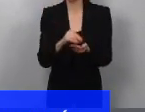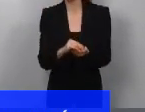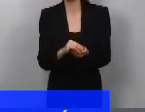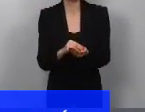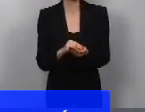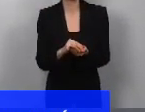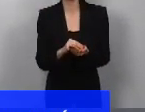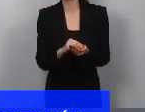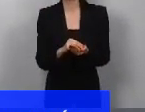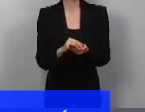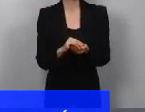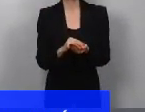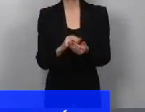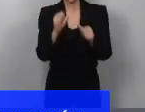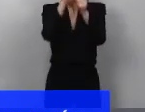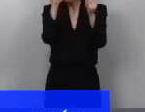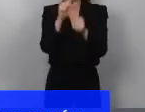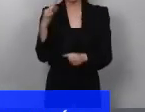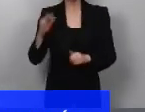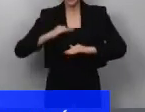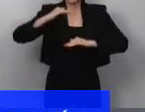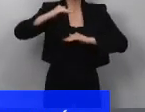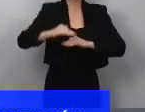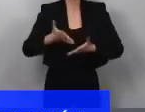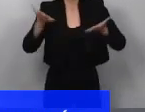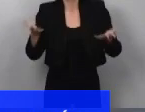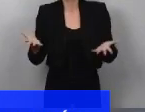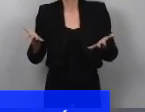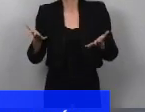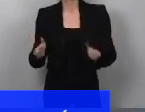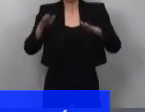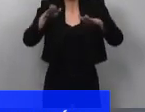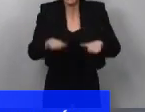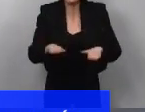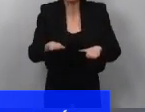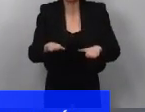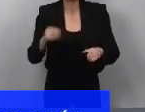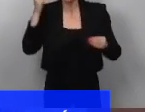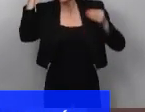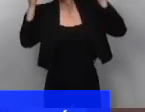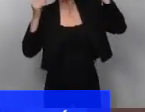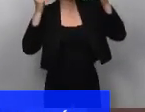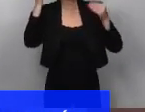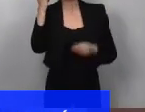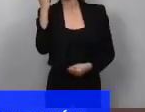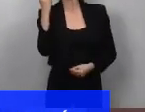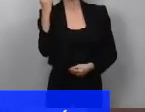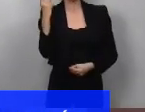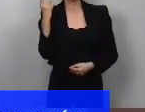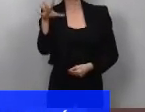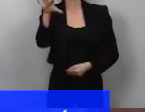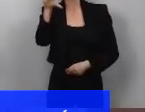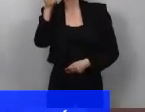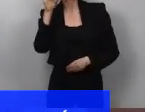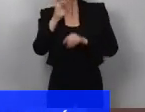que la única forma de avanzar es detenerse reflexionar y decidir con